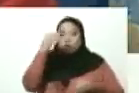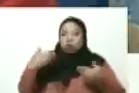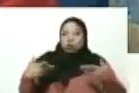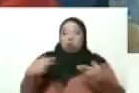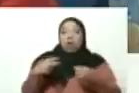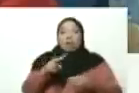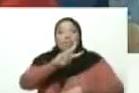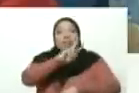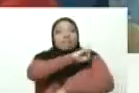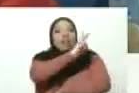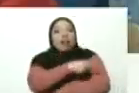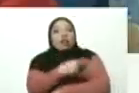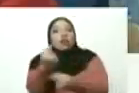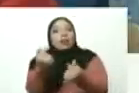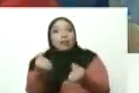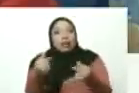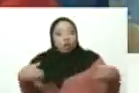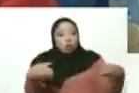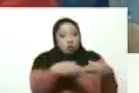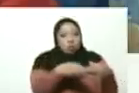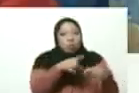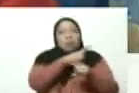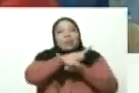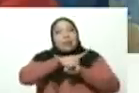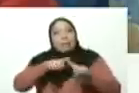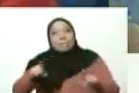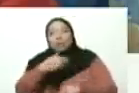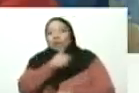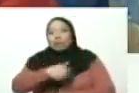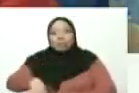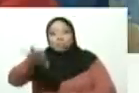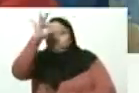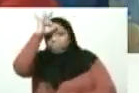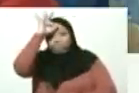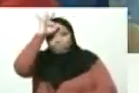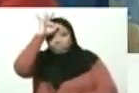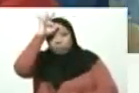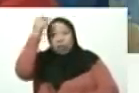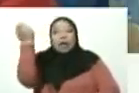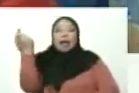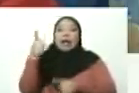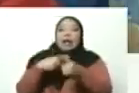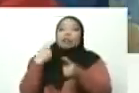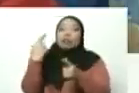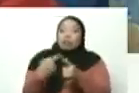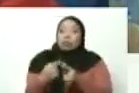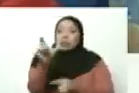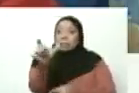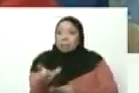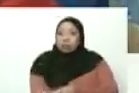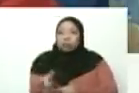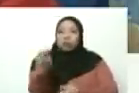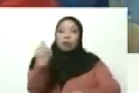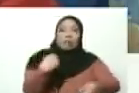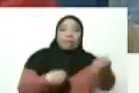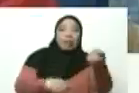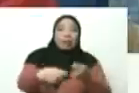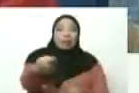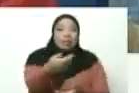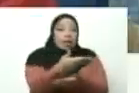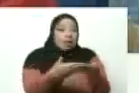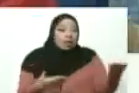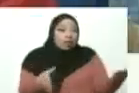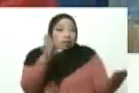valores esas empresas eran gestiones y servicios de inversión sociedad anónima y servicios internacionales